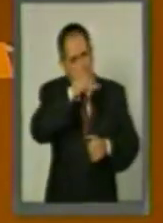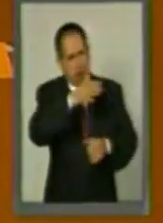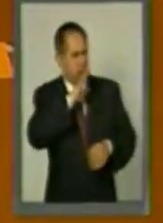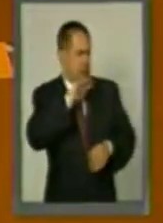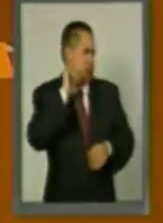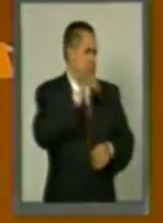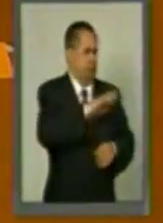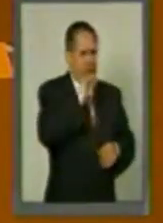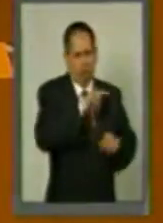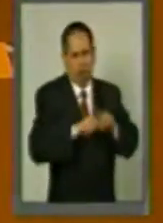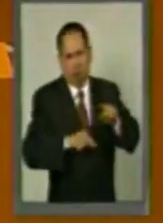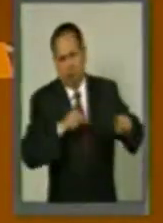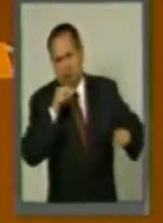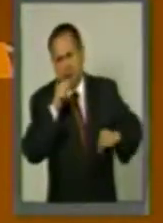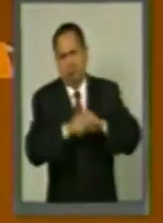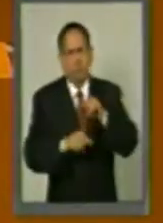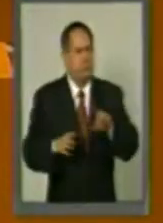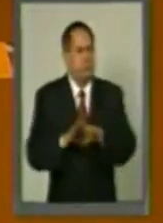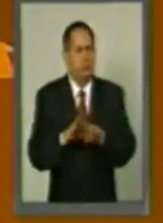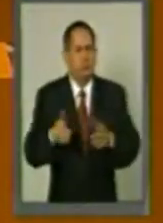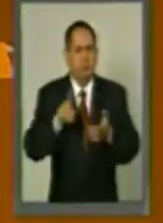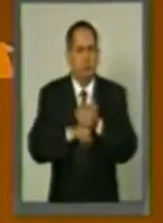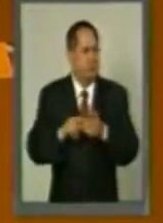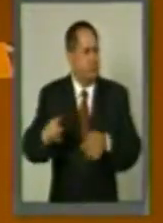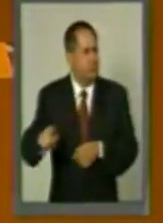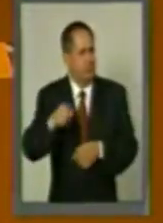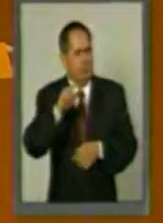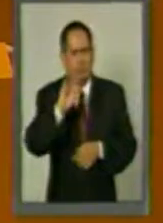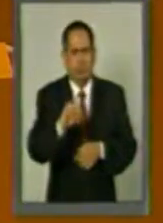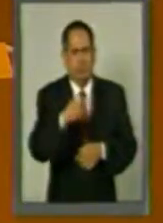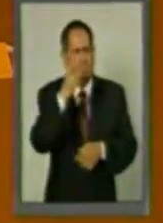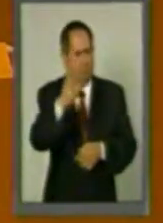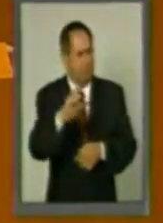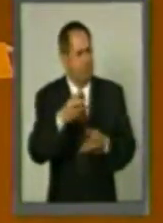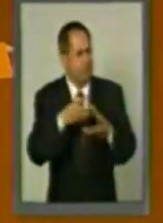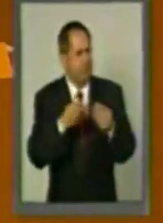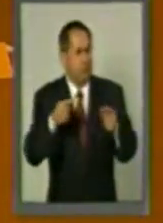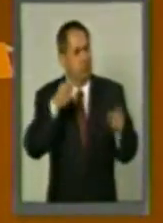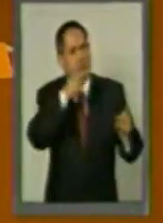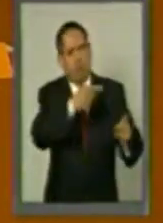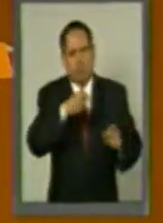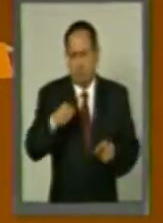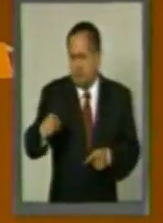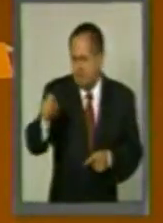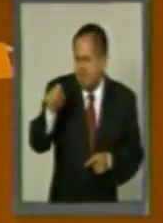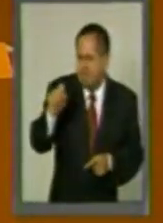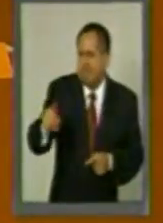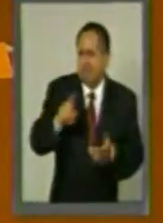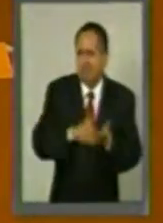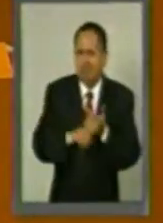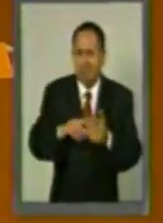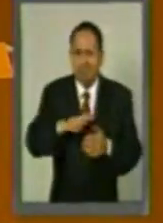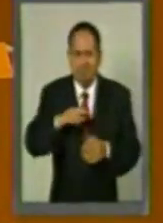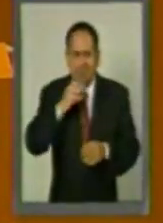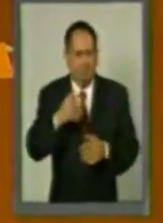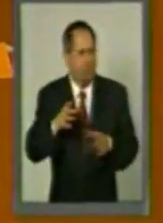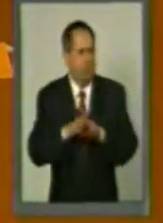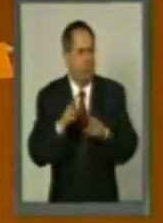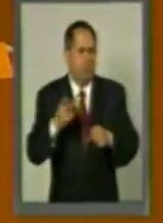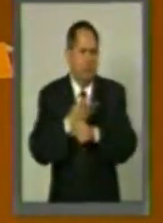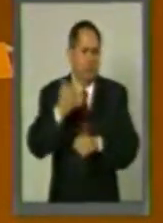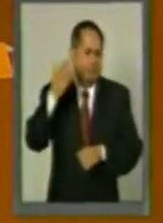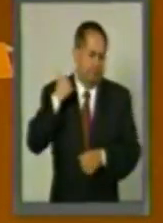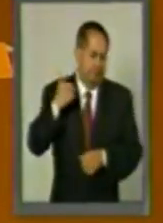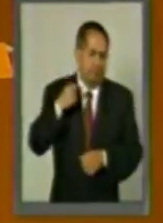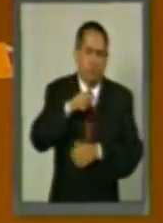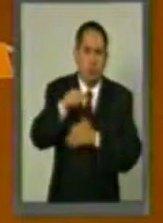y sensibles hechos suscitados en Iguala a los 43 jóvenes normalistas de Ayotzinapa sucedidos